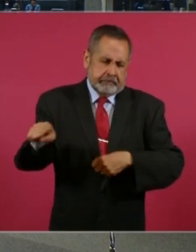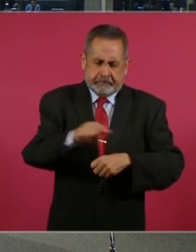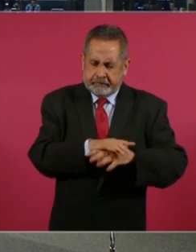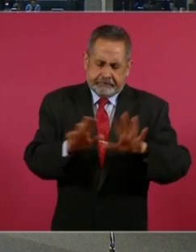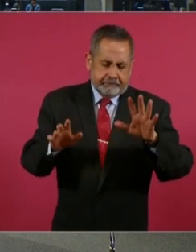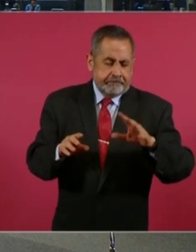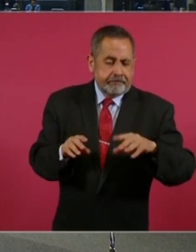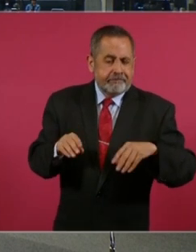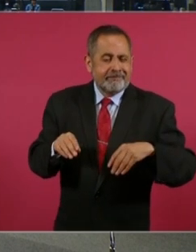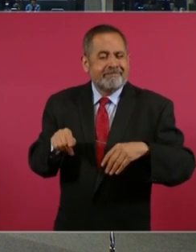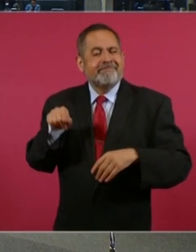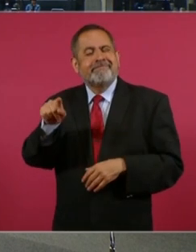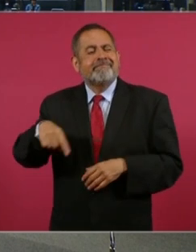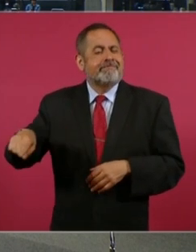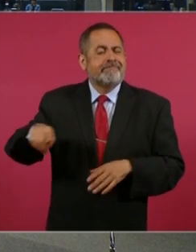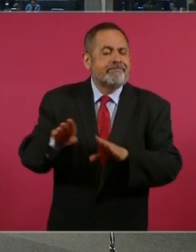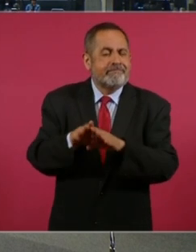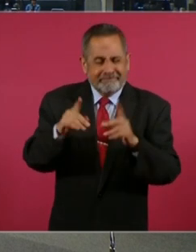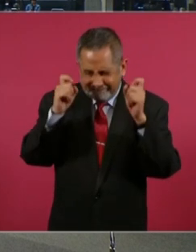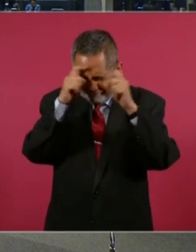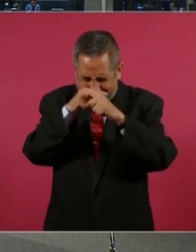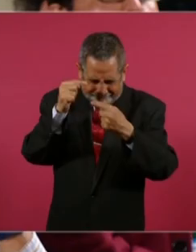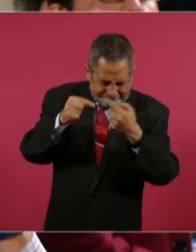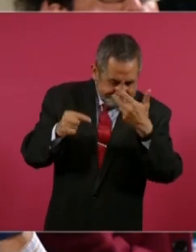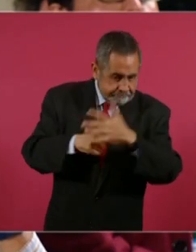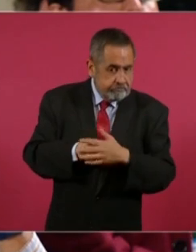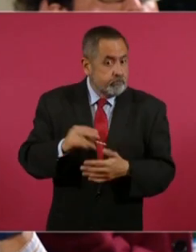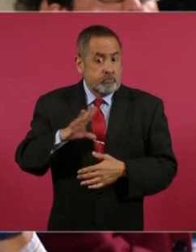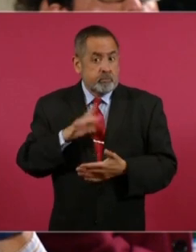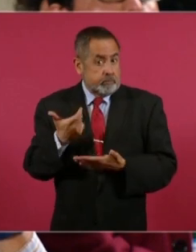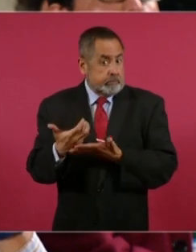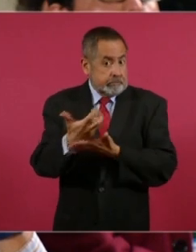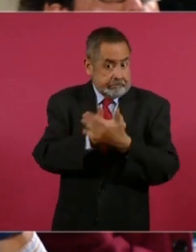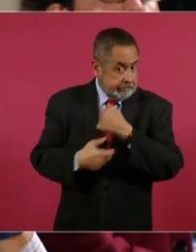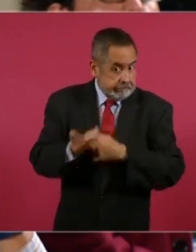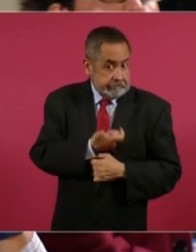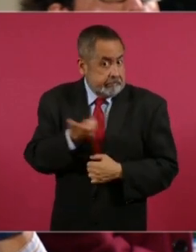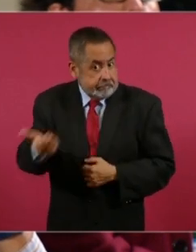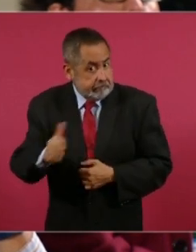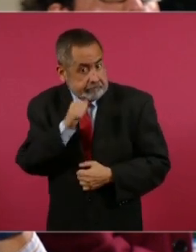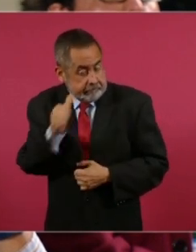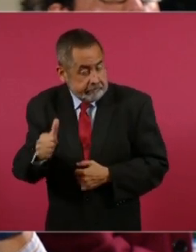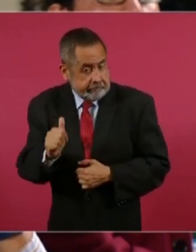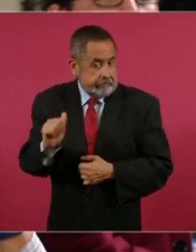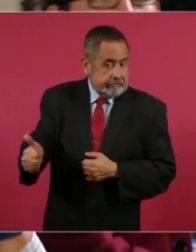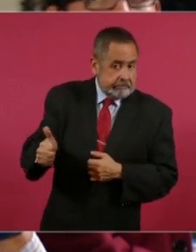a propósito de toda esta complejidad. No tienen ingresos, e incluso hay